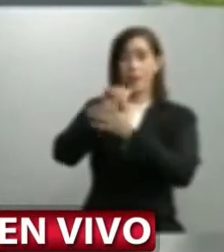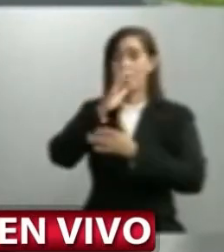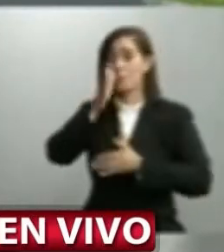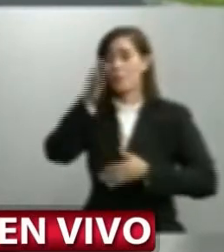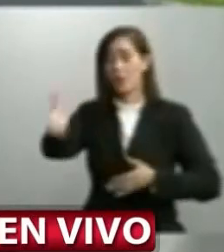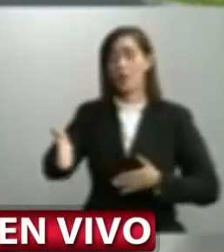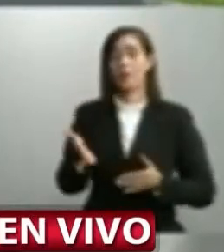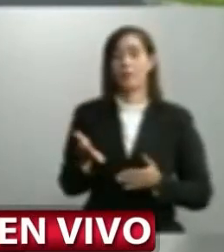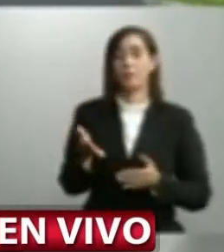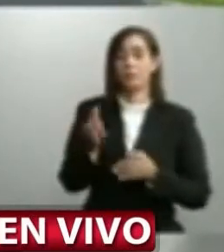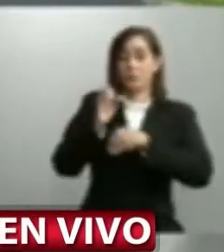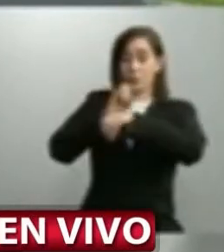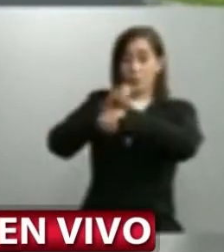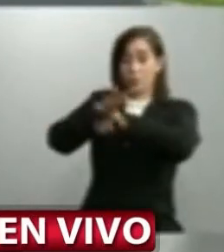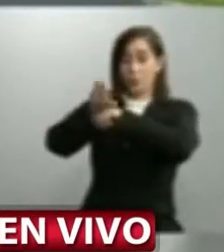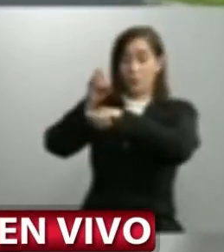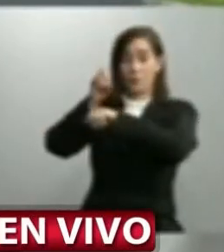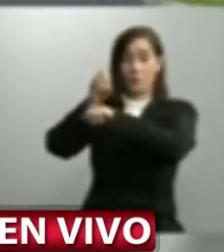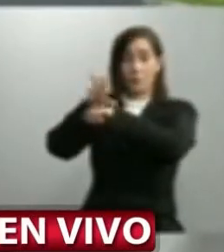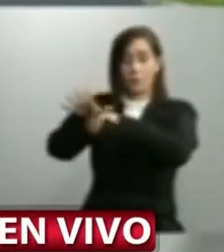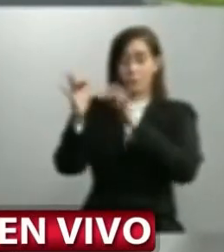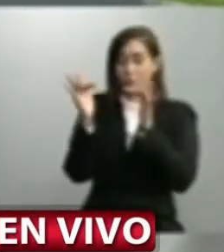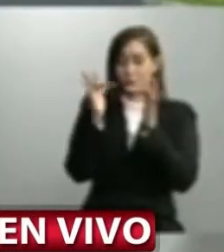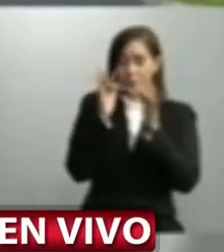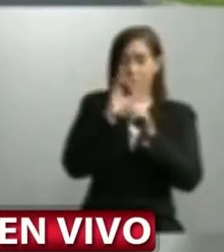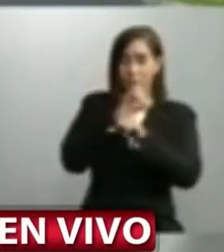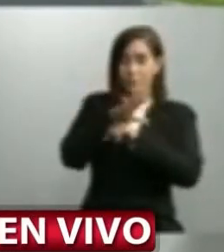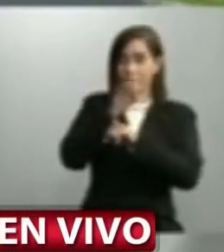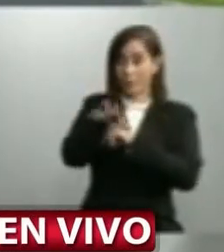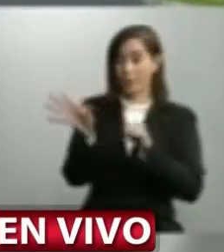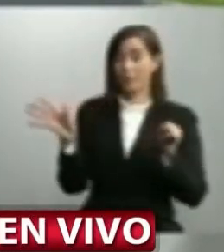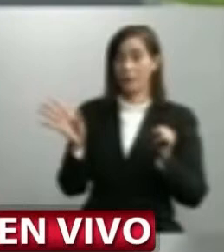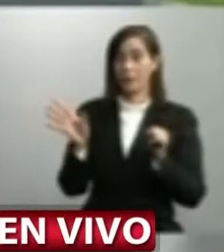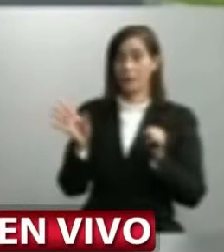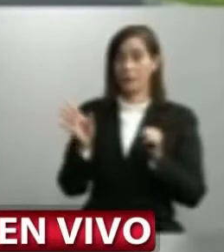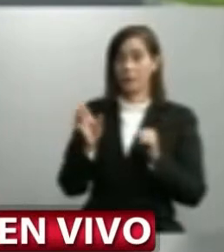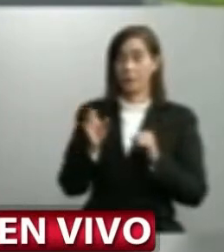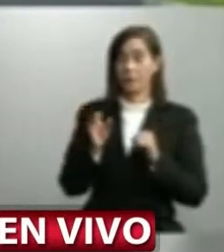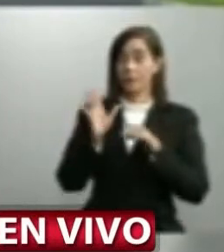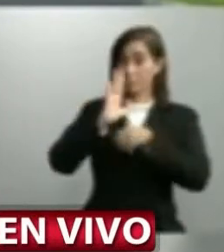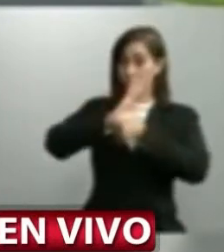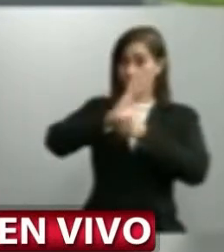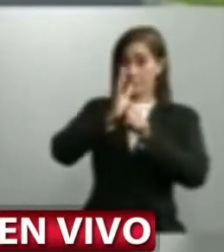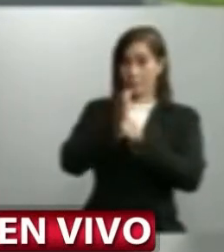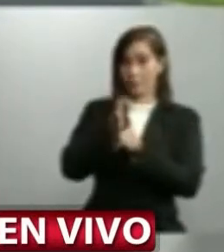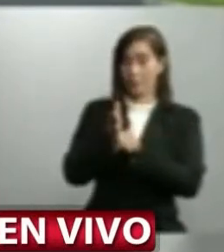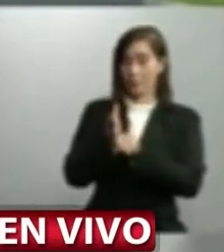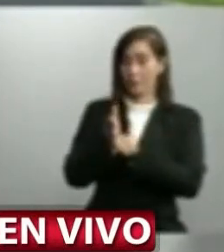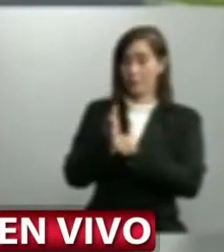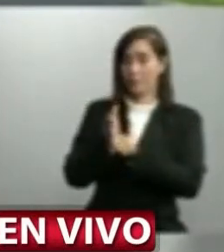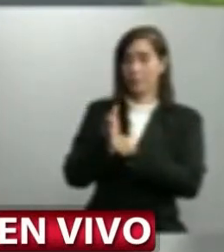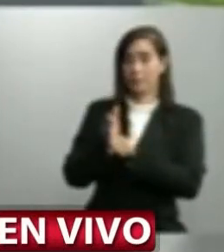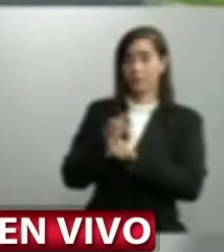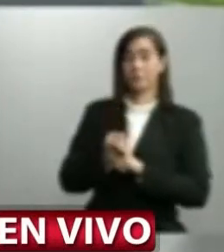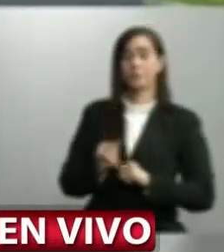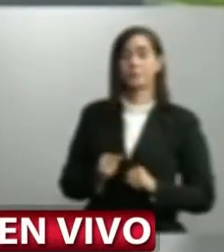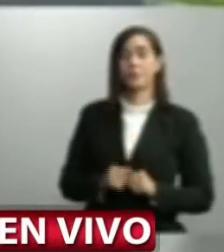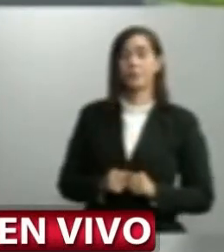abuelos y son una vía importante para la contaminación y el contagio del